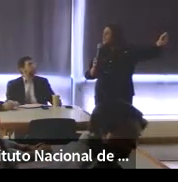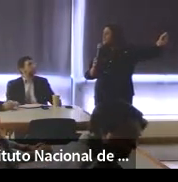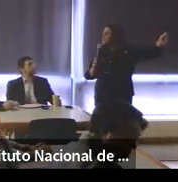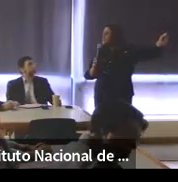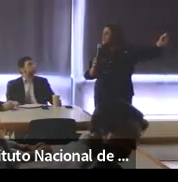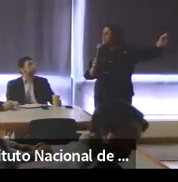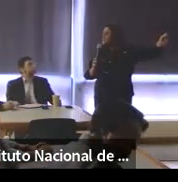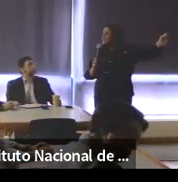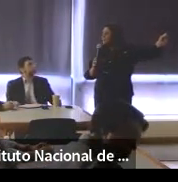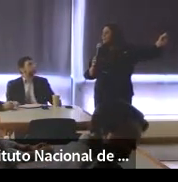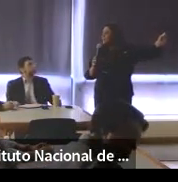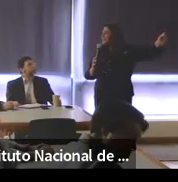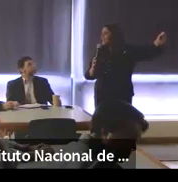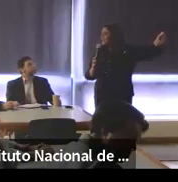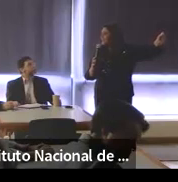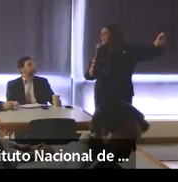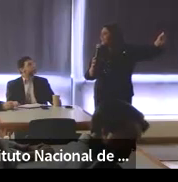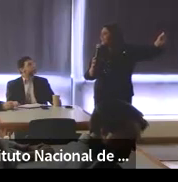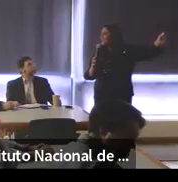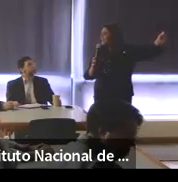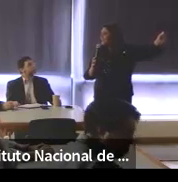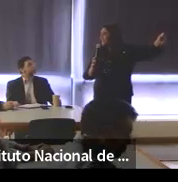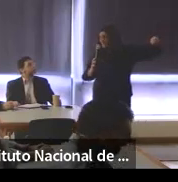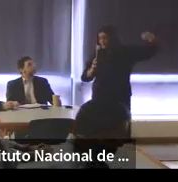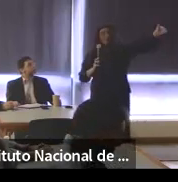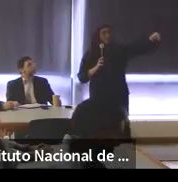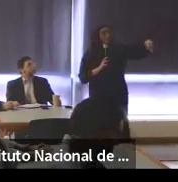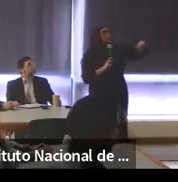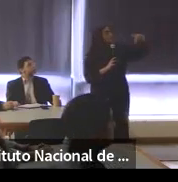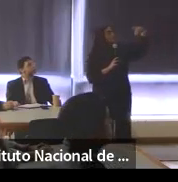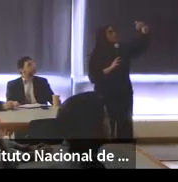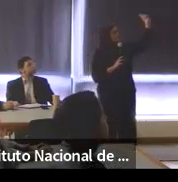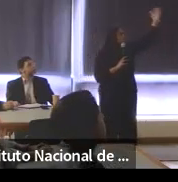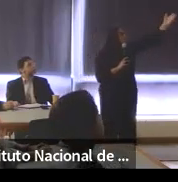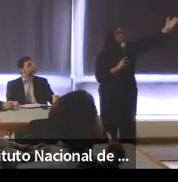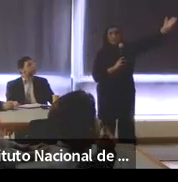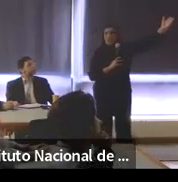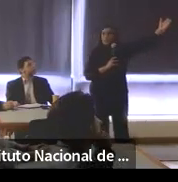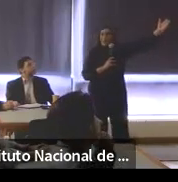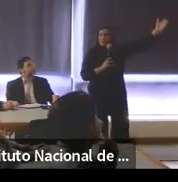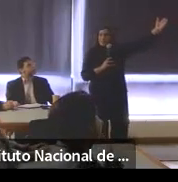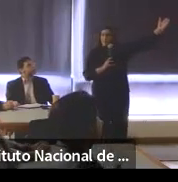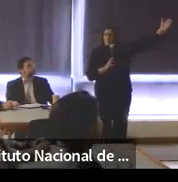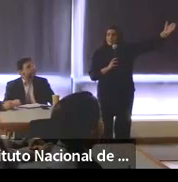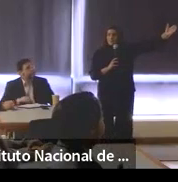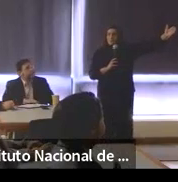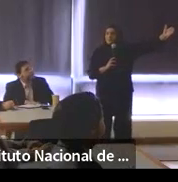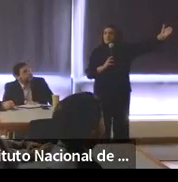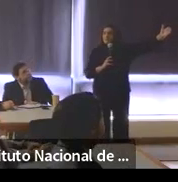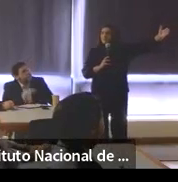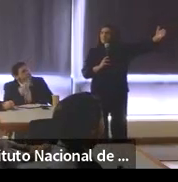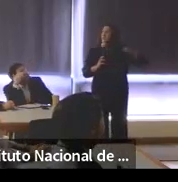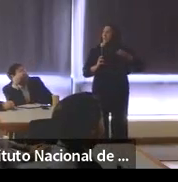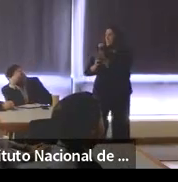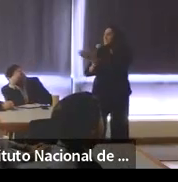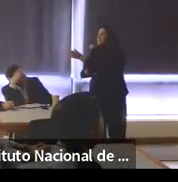tú tienes o que dices que no tienes en ese conflicto ve si ya pasaste por